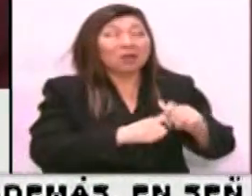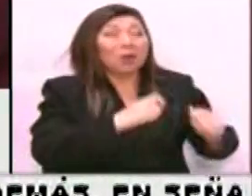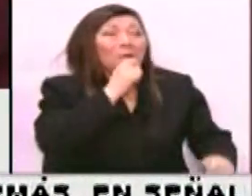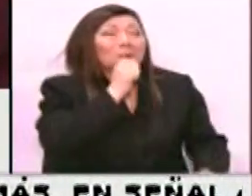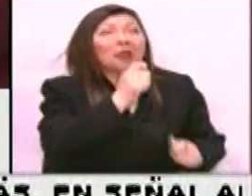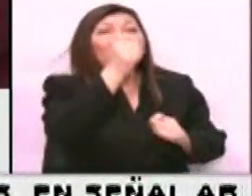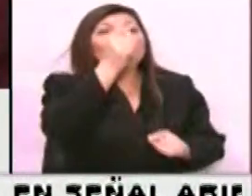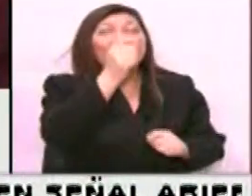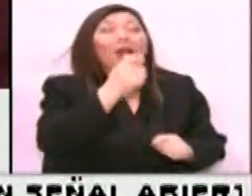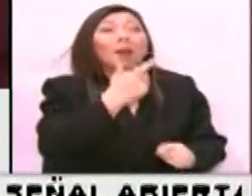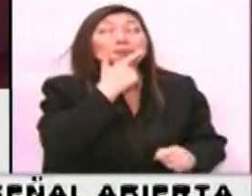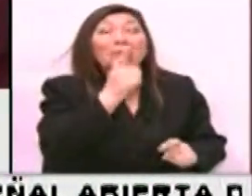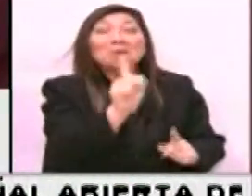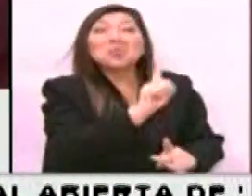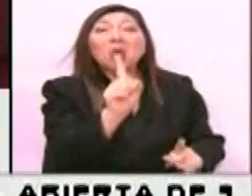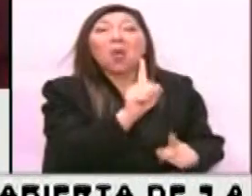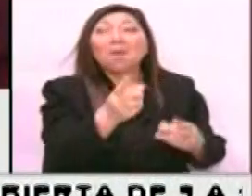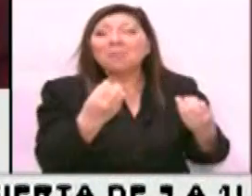amarilla.